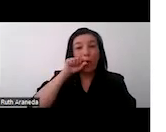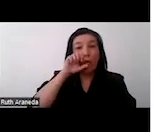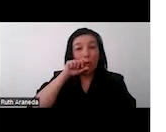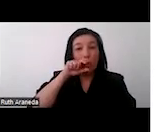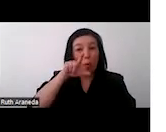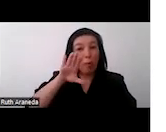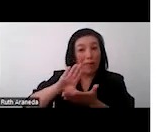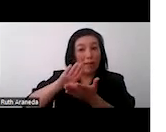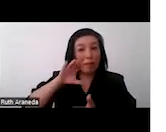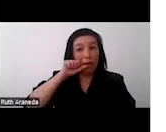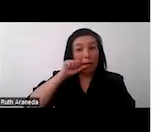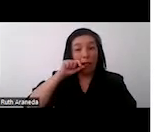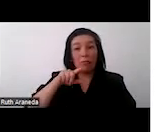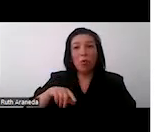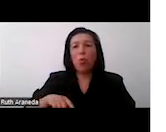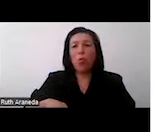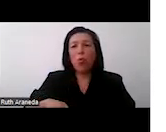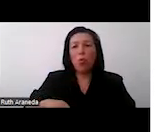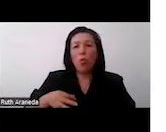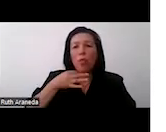dos talleres,